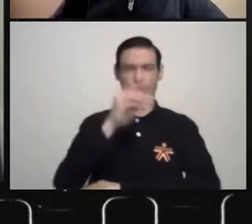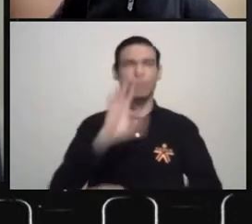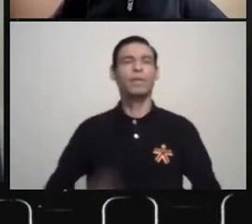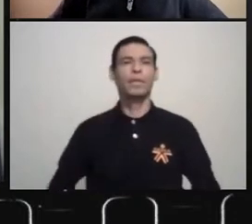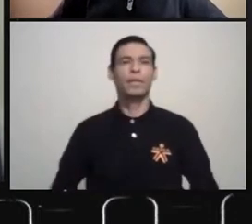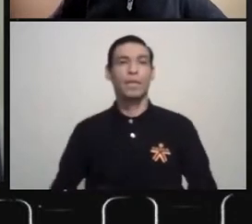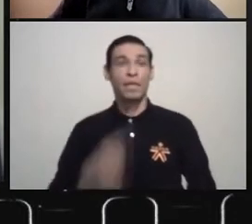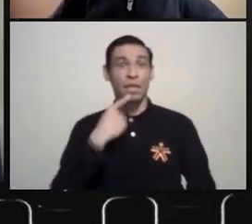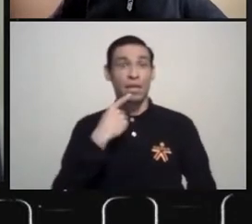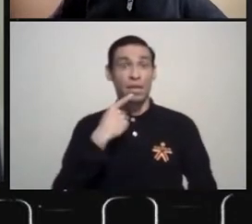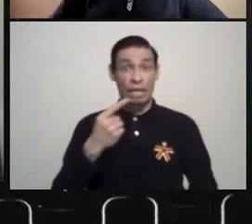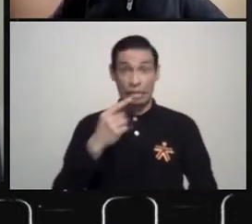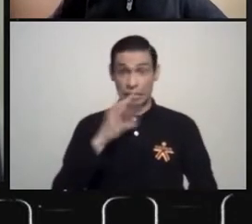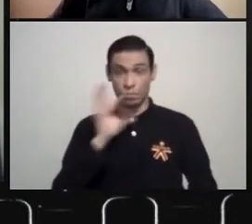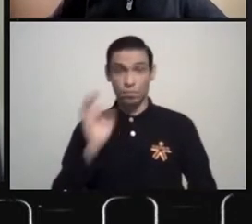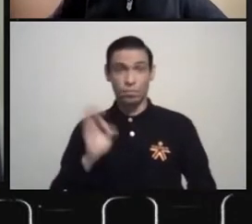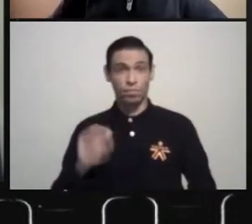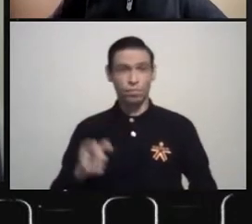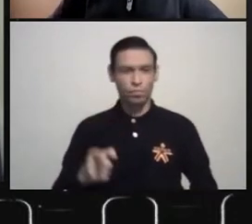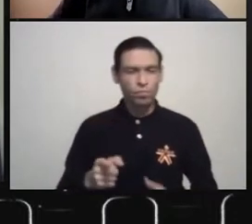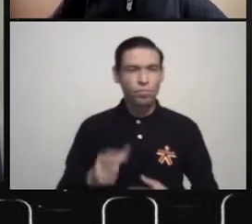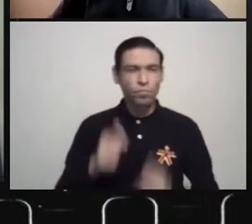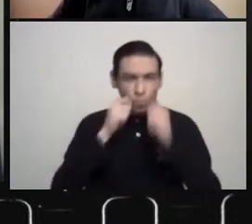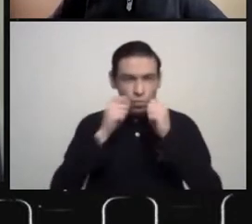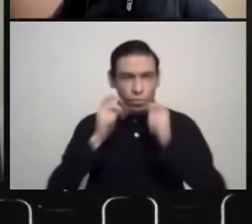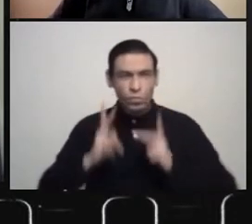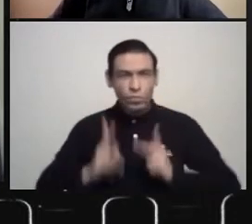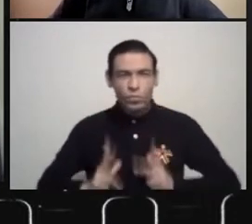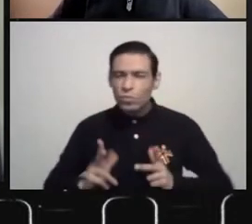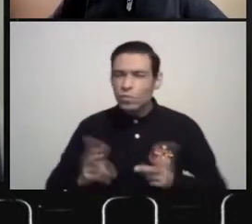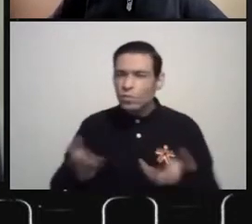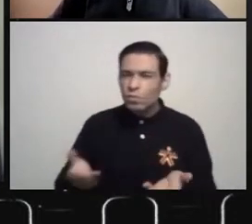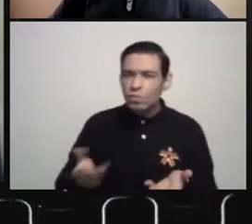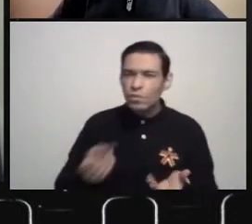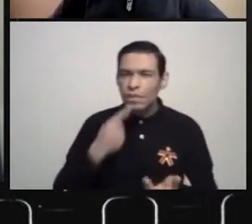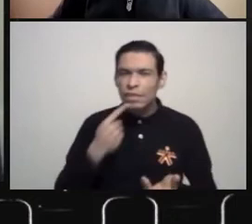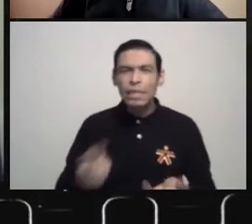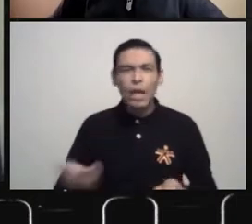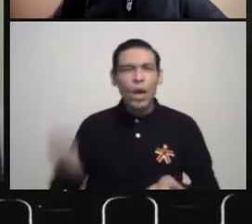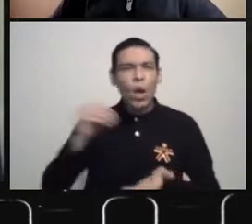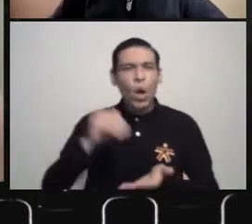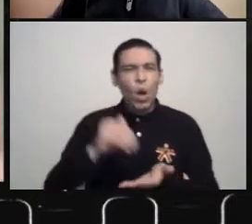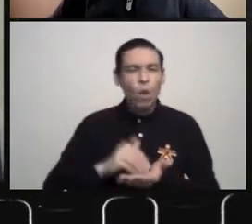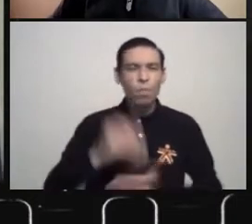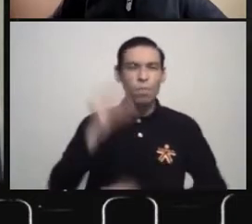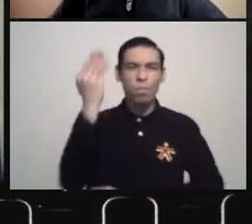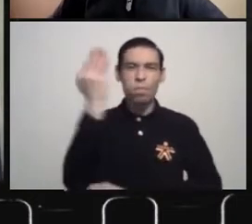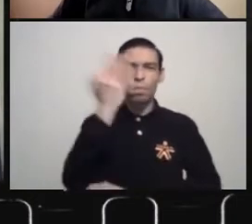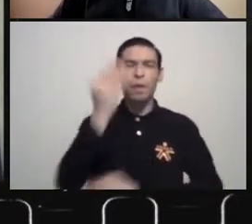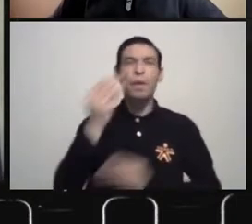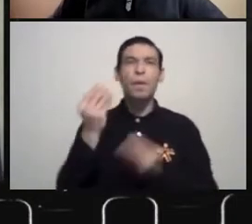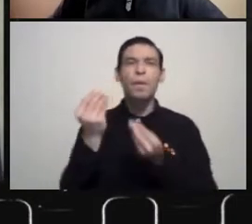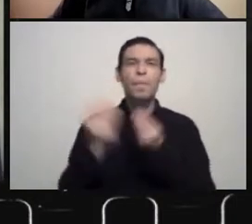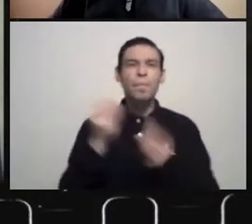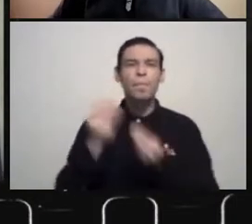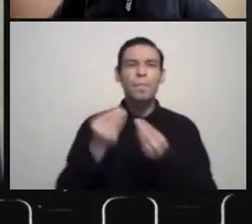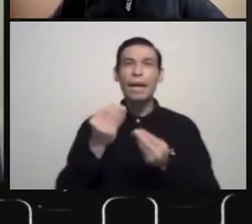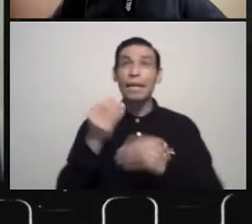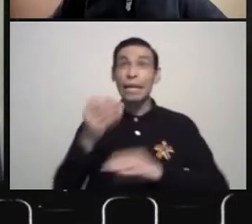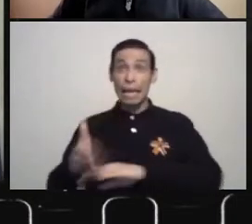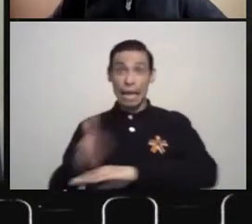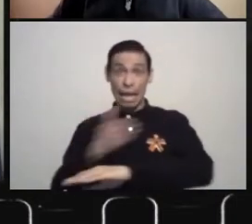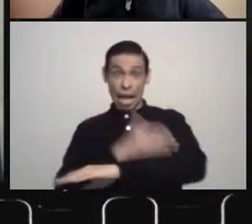hace una película, vuelve a hacer una película para precisamente arreglar o mejorar todo lo que no pudo hacer el